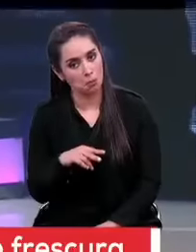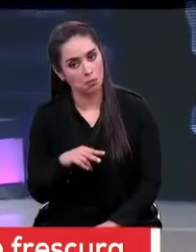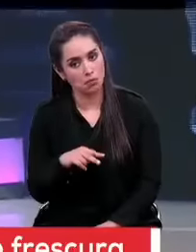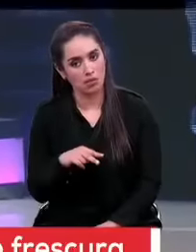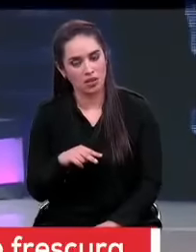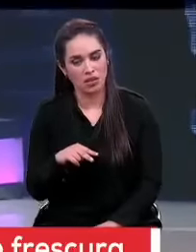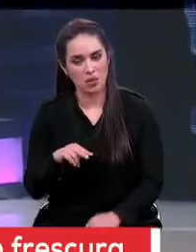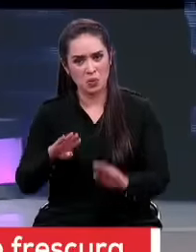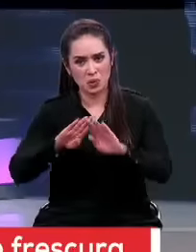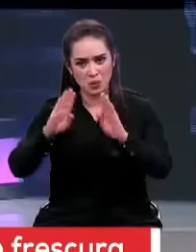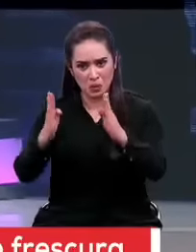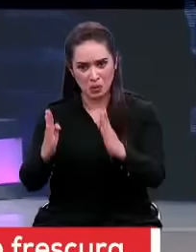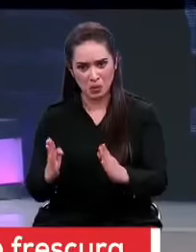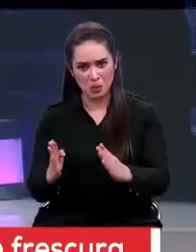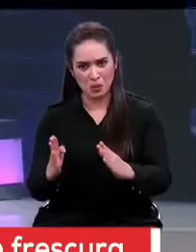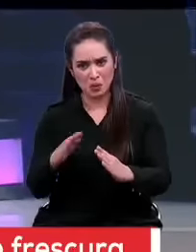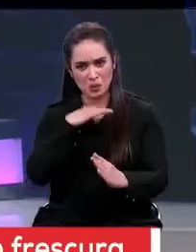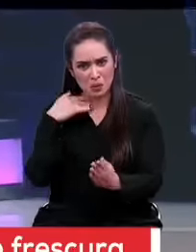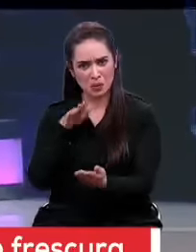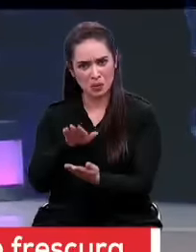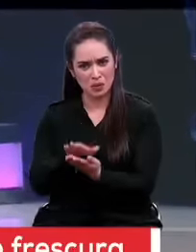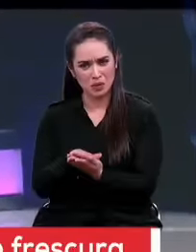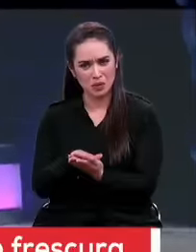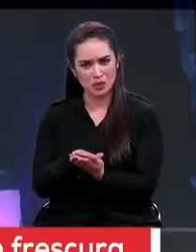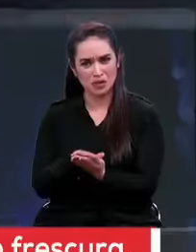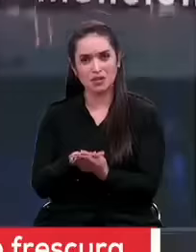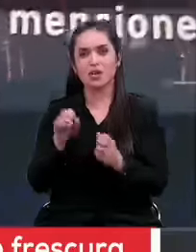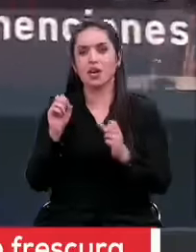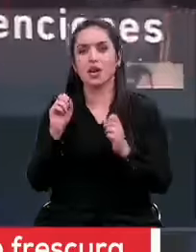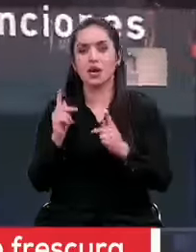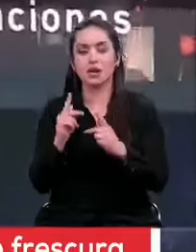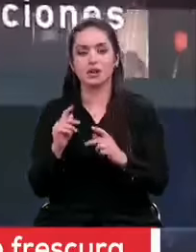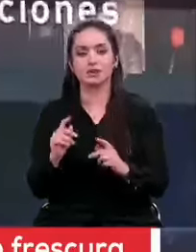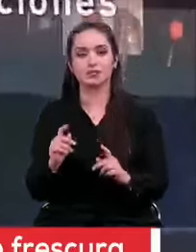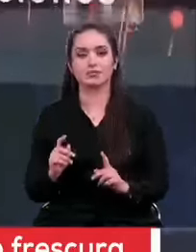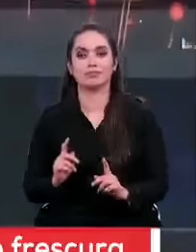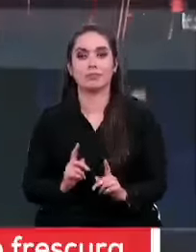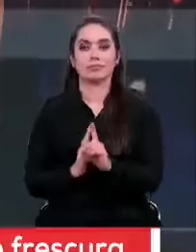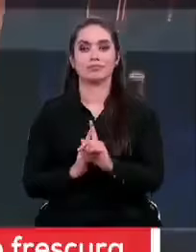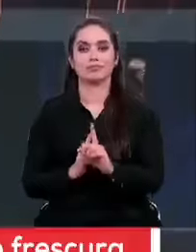¿Una lápida? ¿Cómo? ¿Una lápida? Bueno, ya.